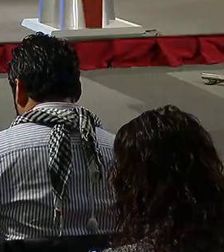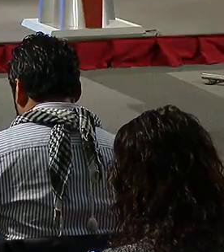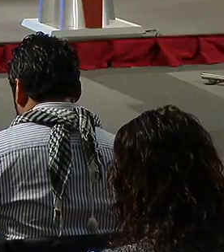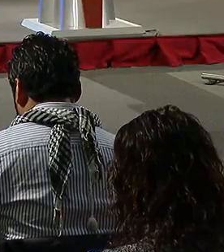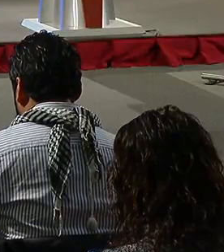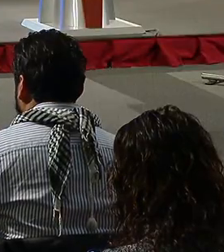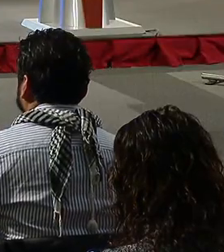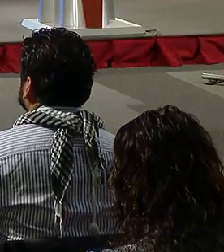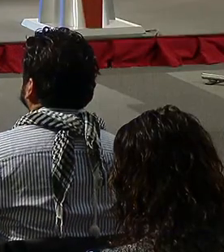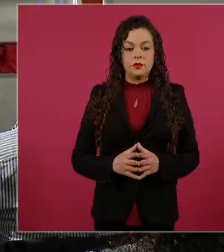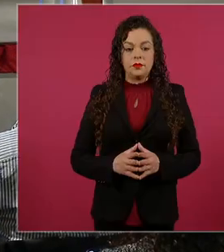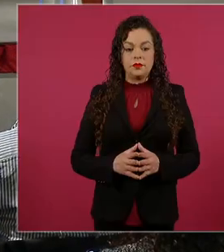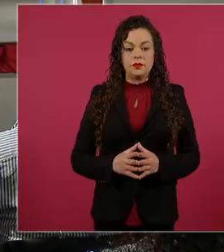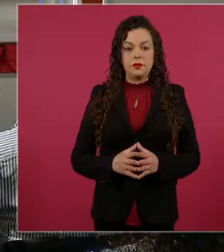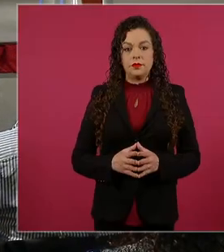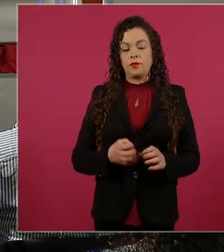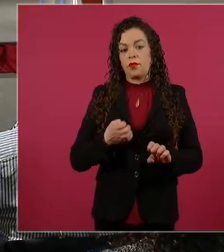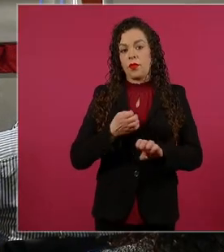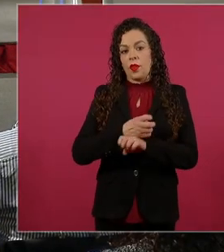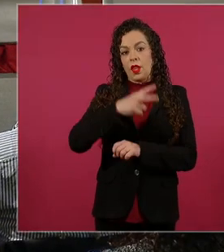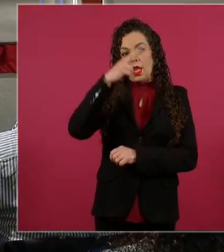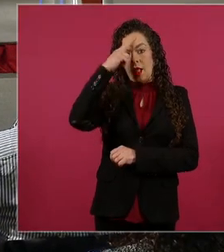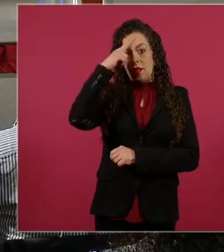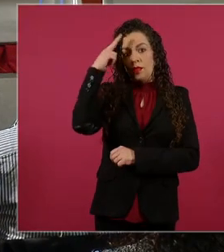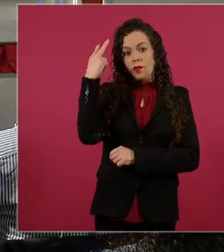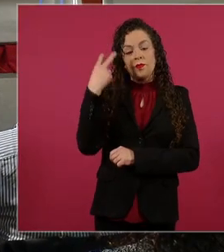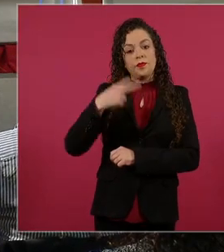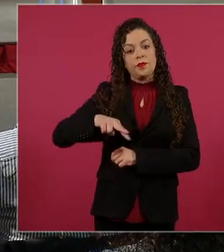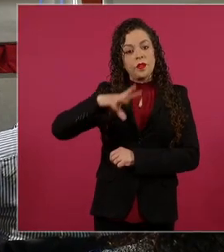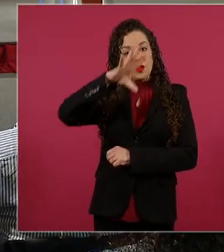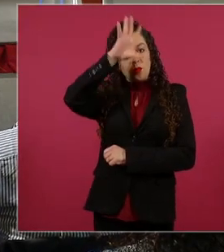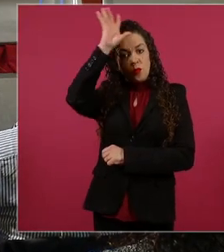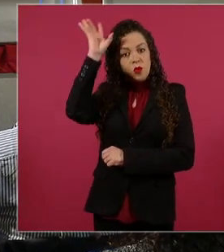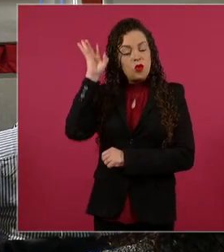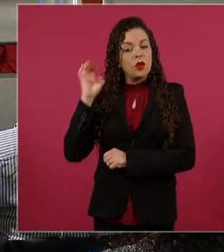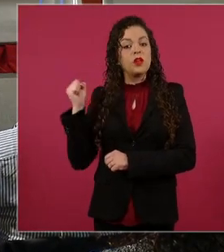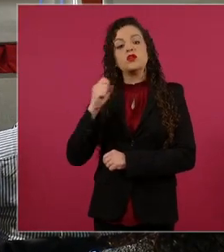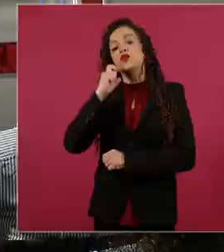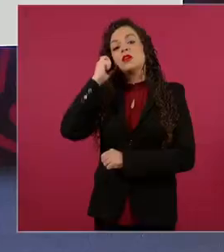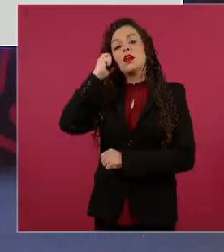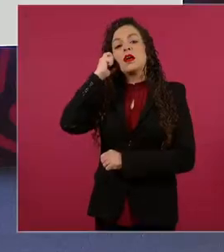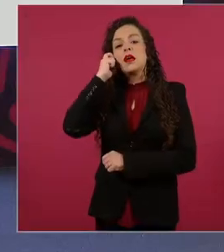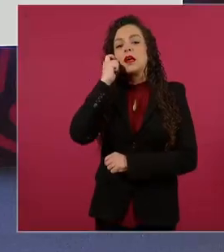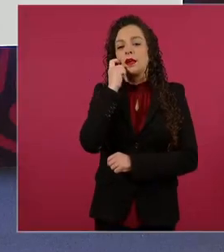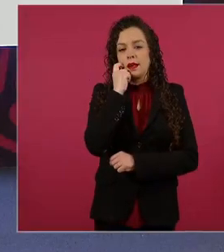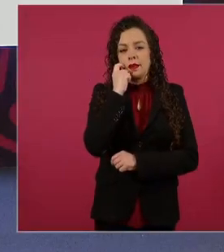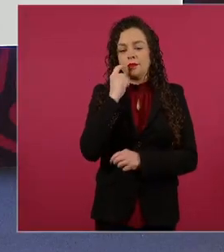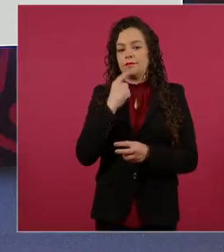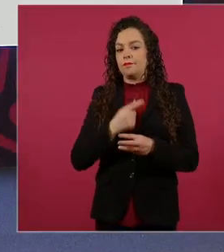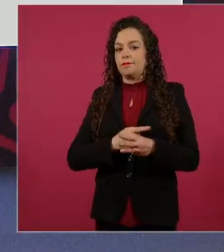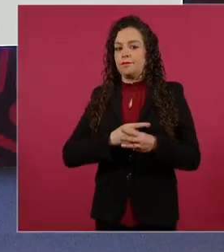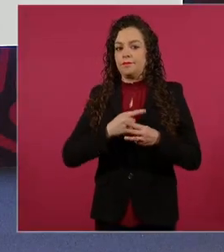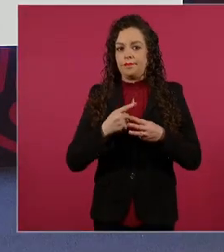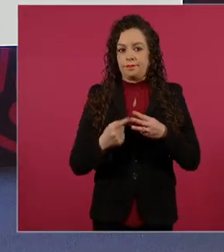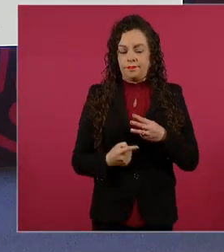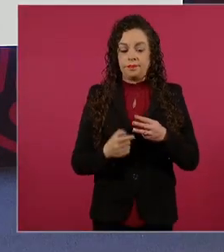México, Morelos y Guerrero. De otros fenómenos geológicos, la